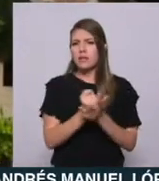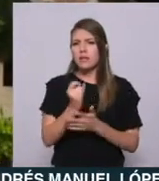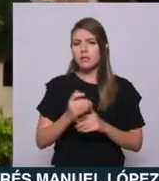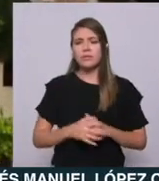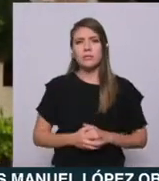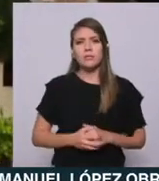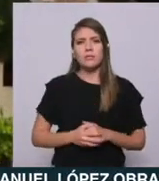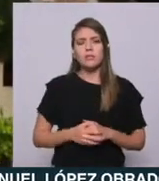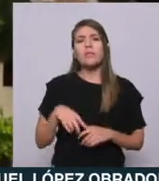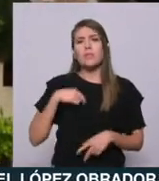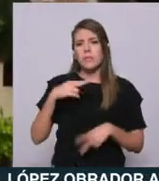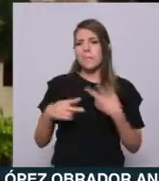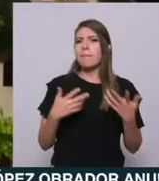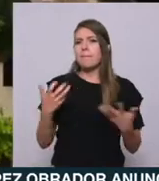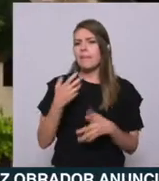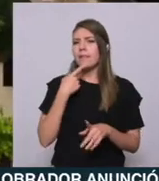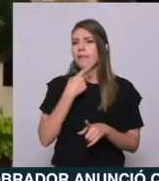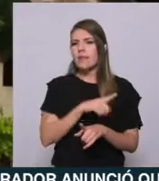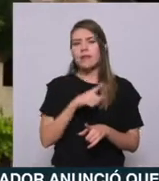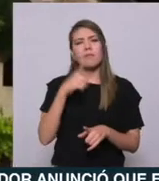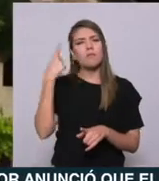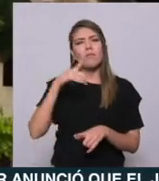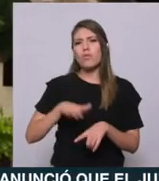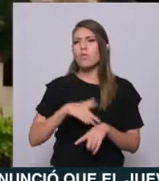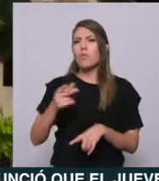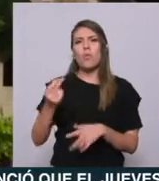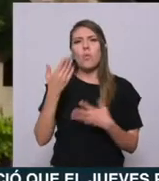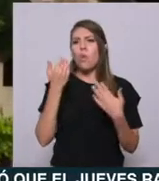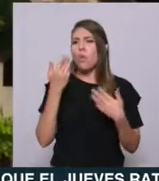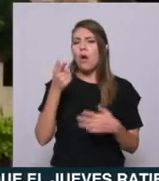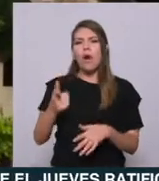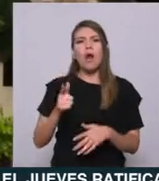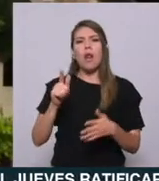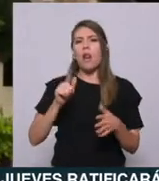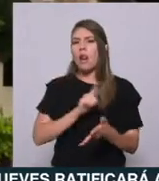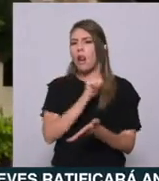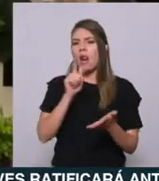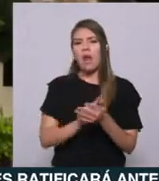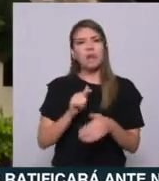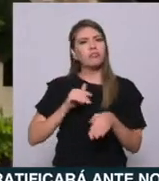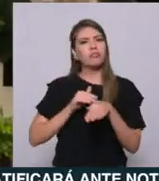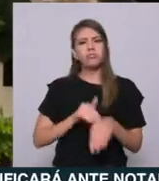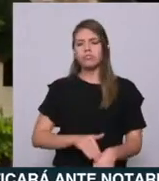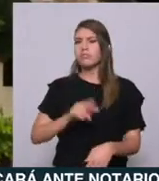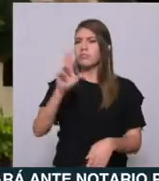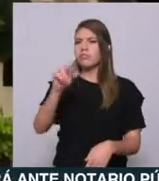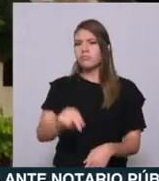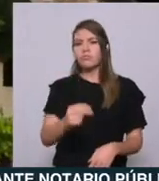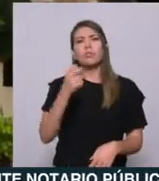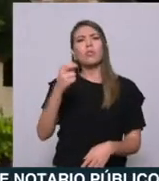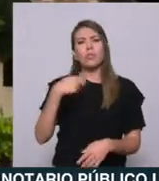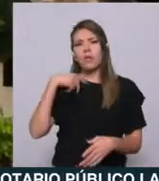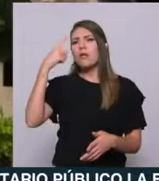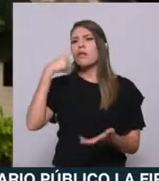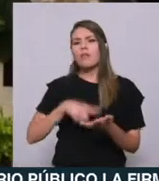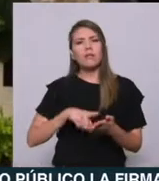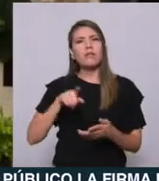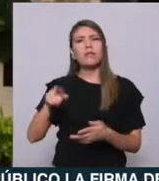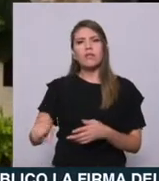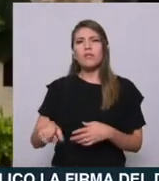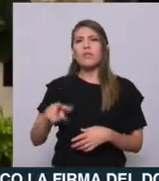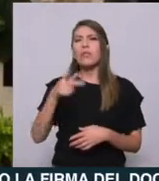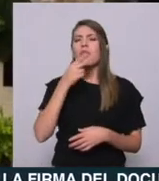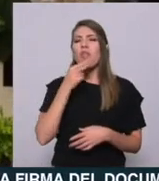inconstitucionalidad que estamos absolutamente seguros que va a echar para abajo esta reforma, que le va a quitar la sonrisa de la